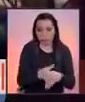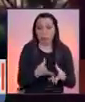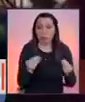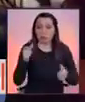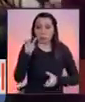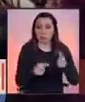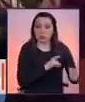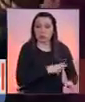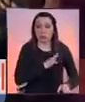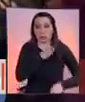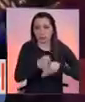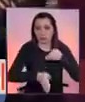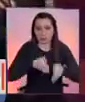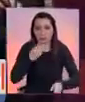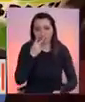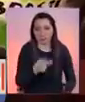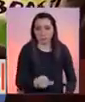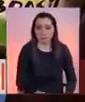chilenos.